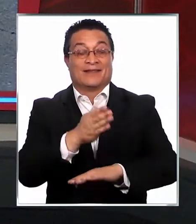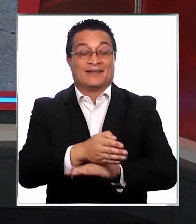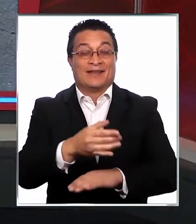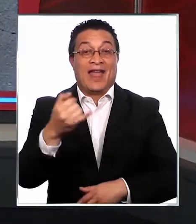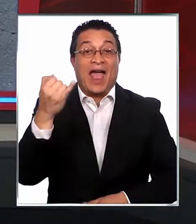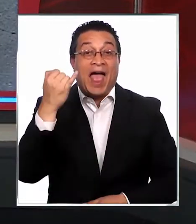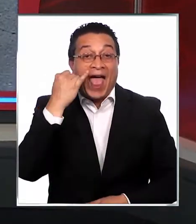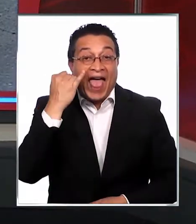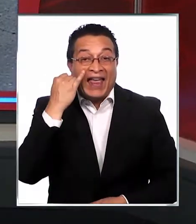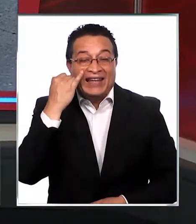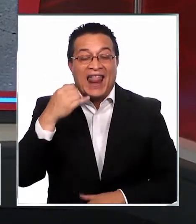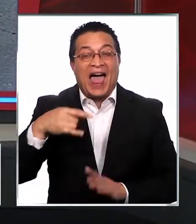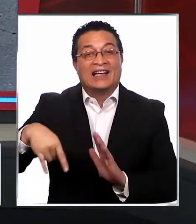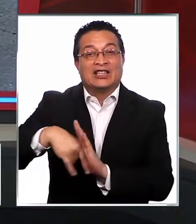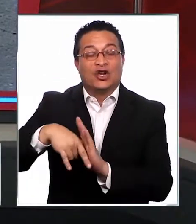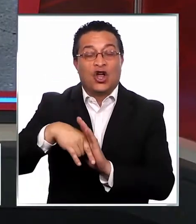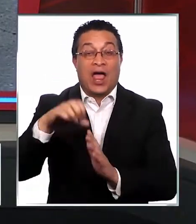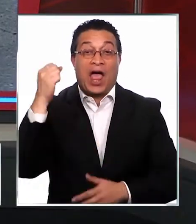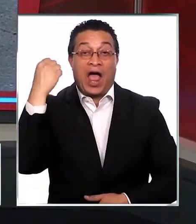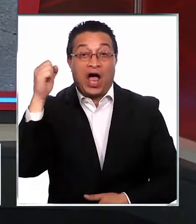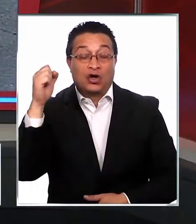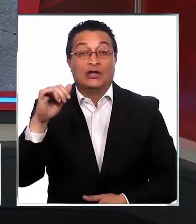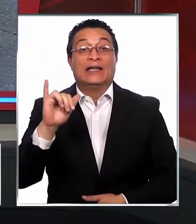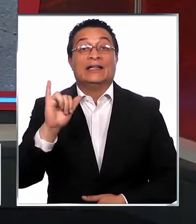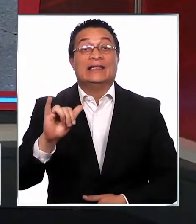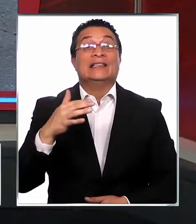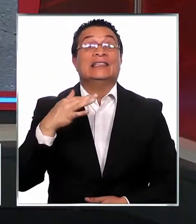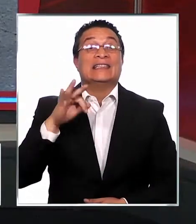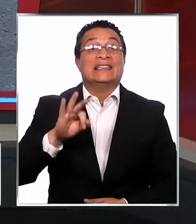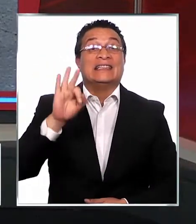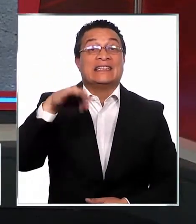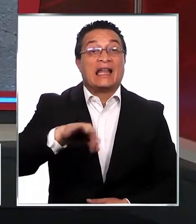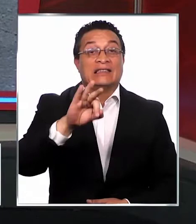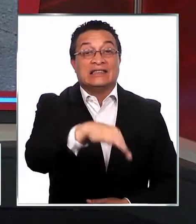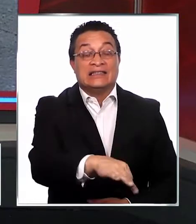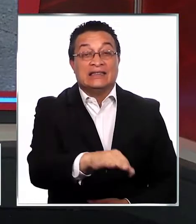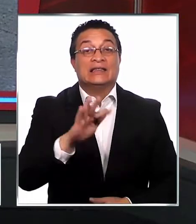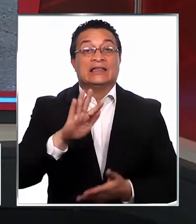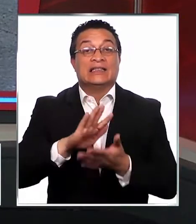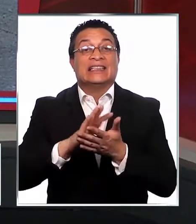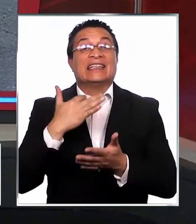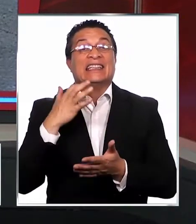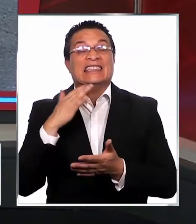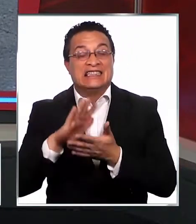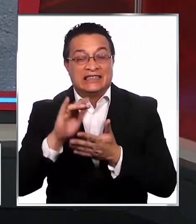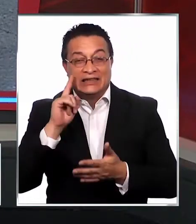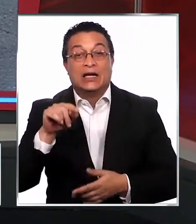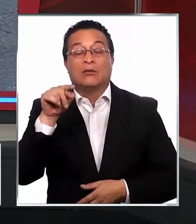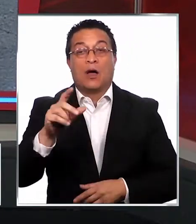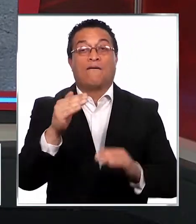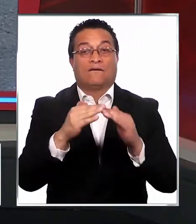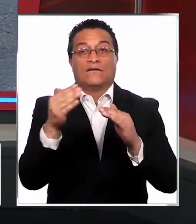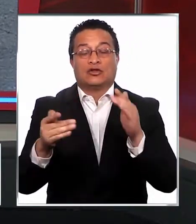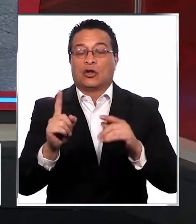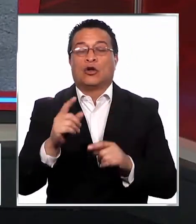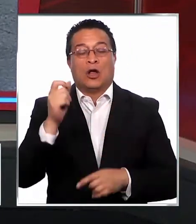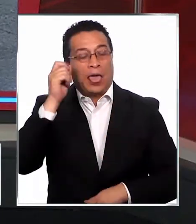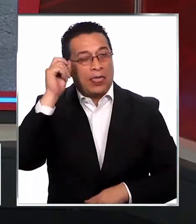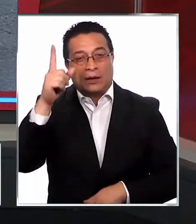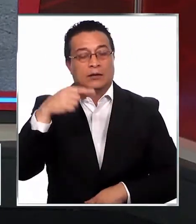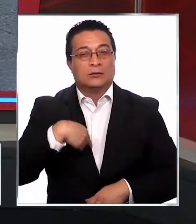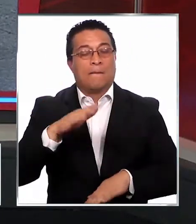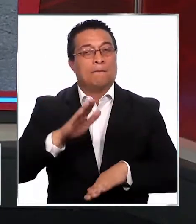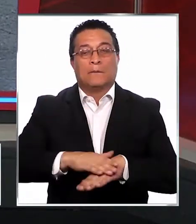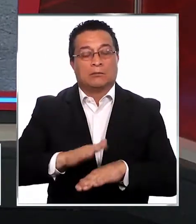Nos vamos a la isla de Chiloé. Las comunas de Ancud y Kemchi están en cuarentena total, pero muchos vecinos no han entendido que deben solicitar